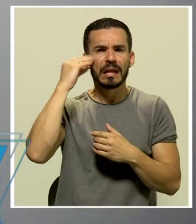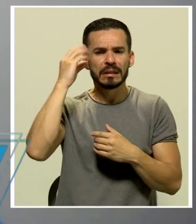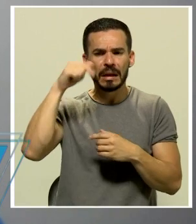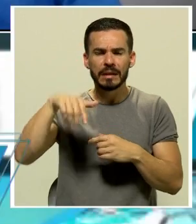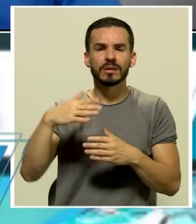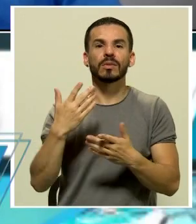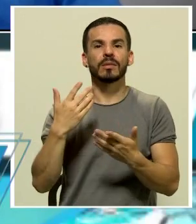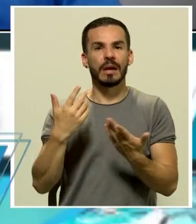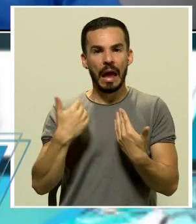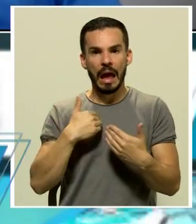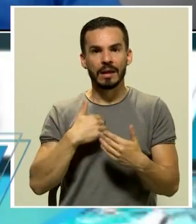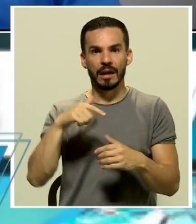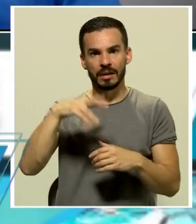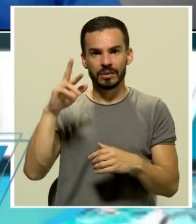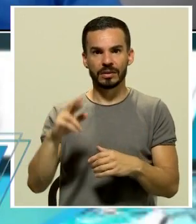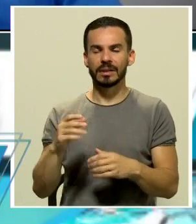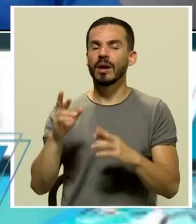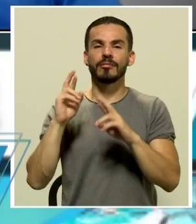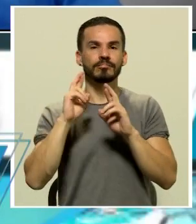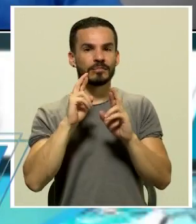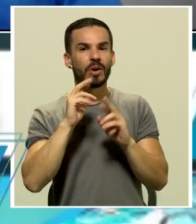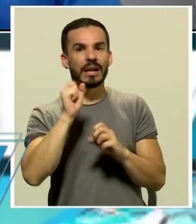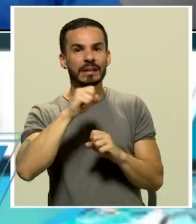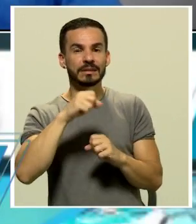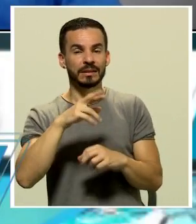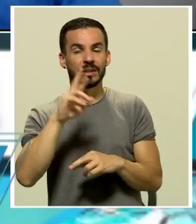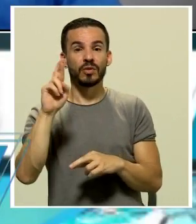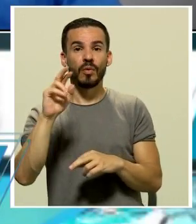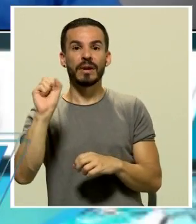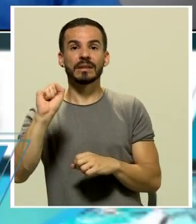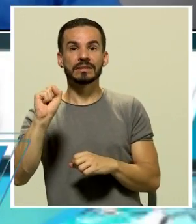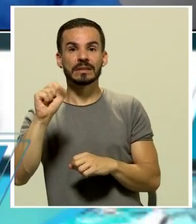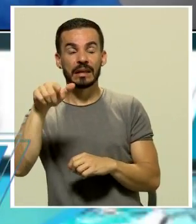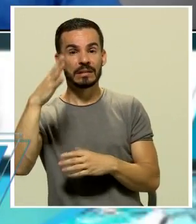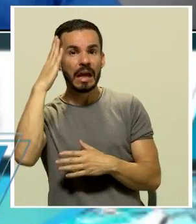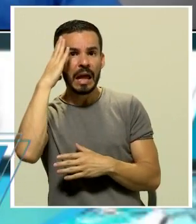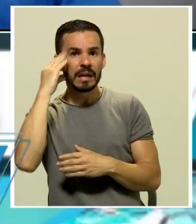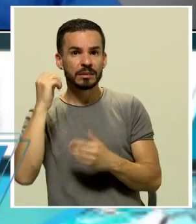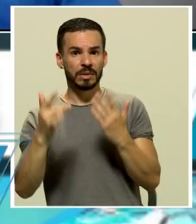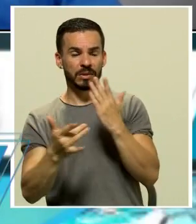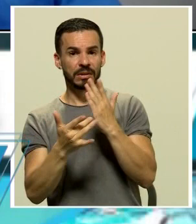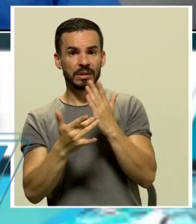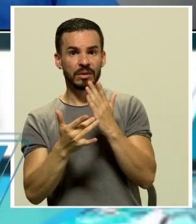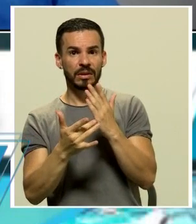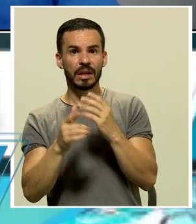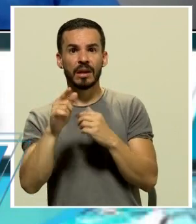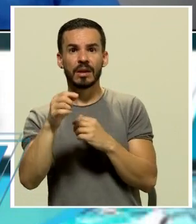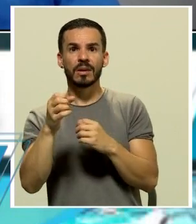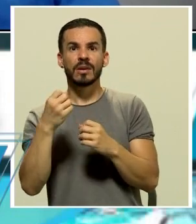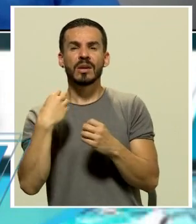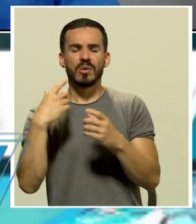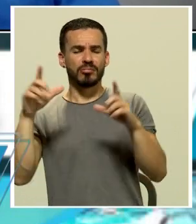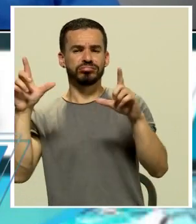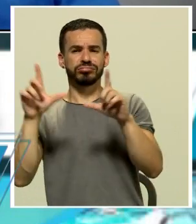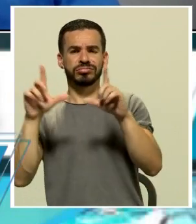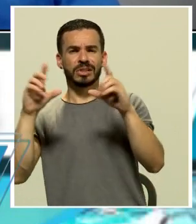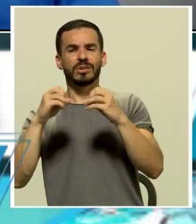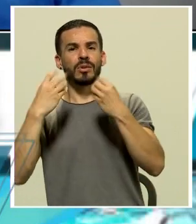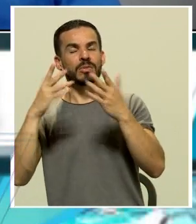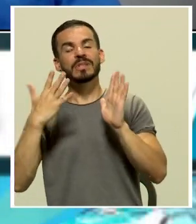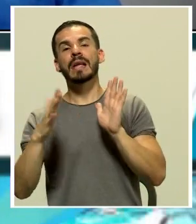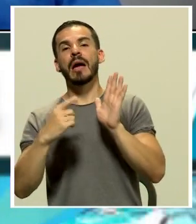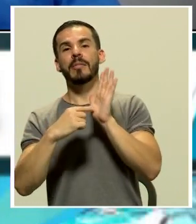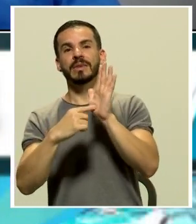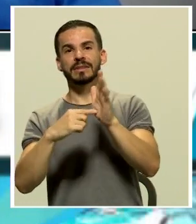Rica para resolverlo. Ojalá que sí. Don Roberto Sasso, experto en tecnología y con una pila de títulos que ya